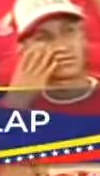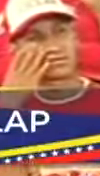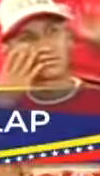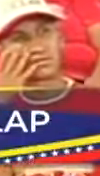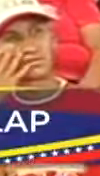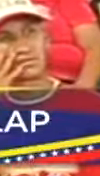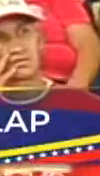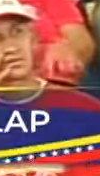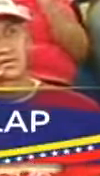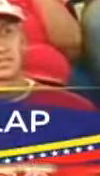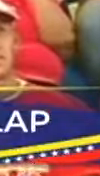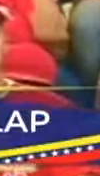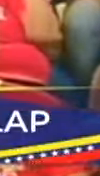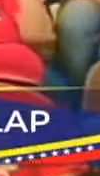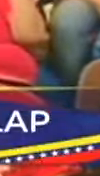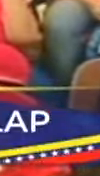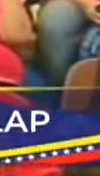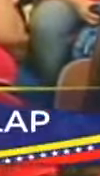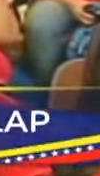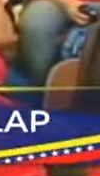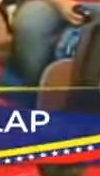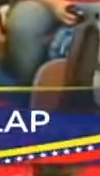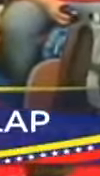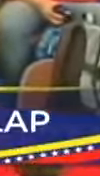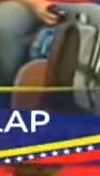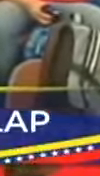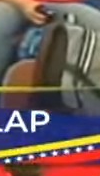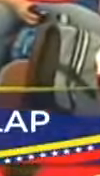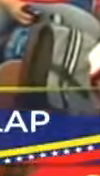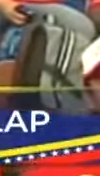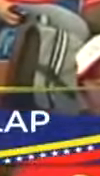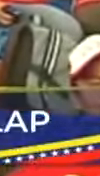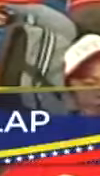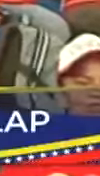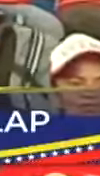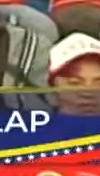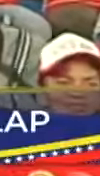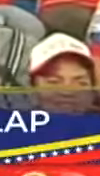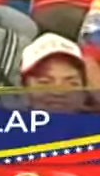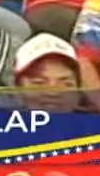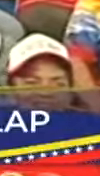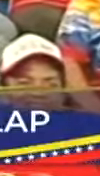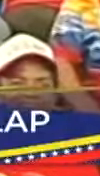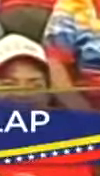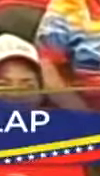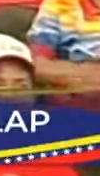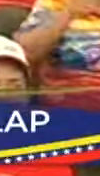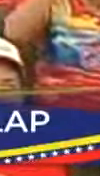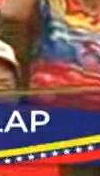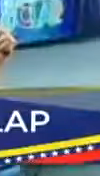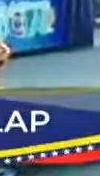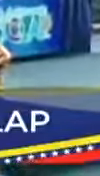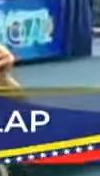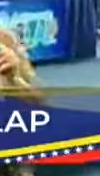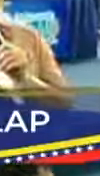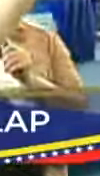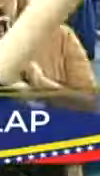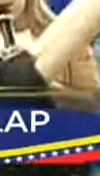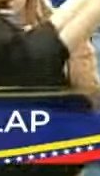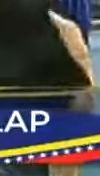espacio productivo y además postulan la persona que ellos consideran que debe asumir la producción en su espacio